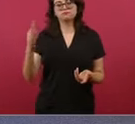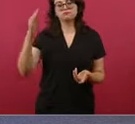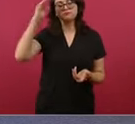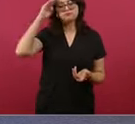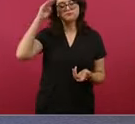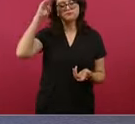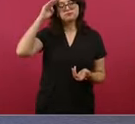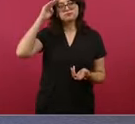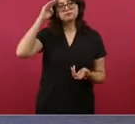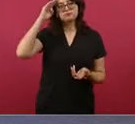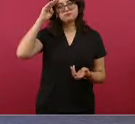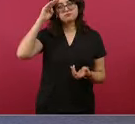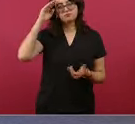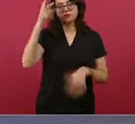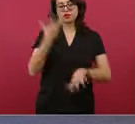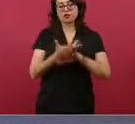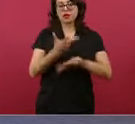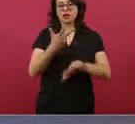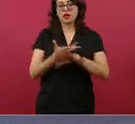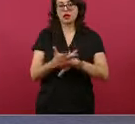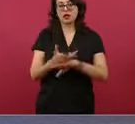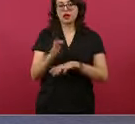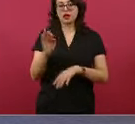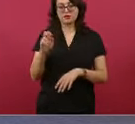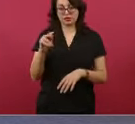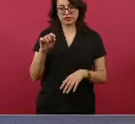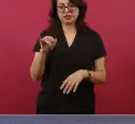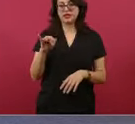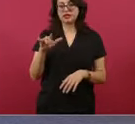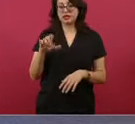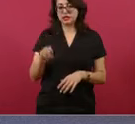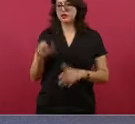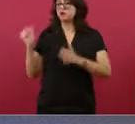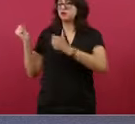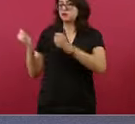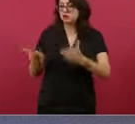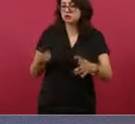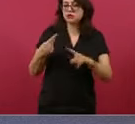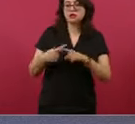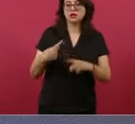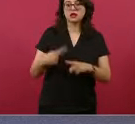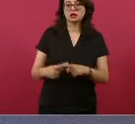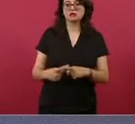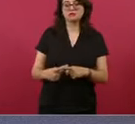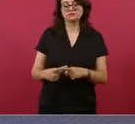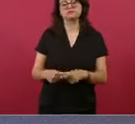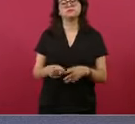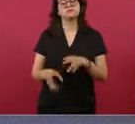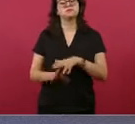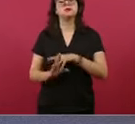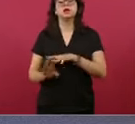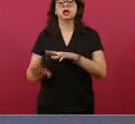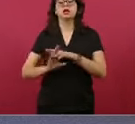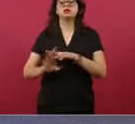piensa que el fentanilo que ingresa a Estados Unidos lo introducen los migrantes indocumentados.